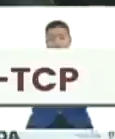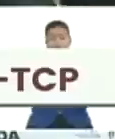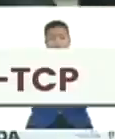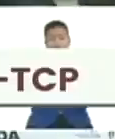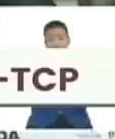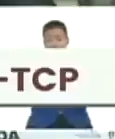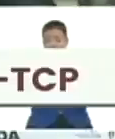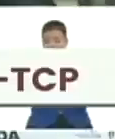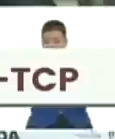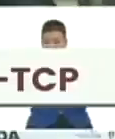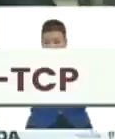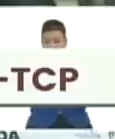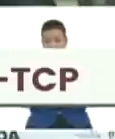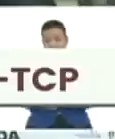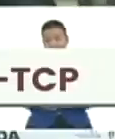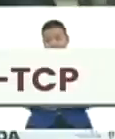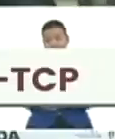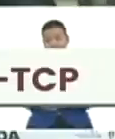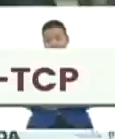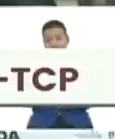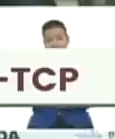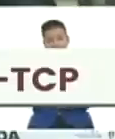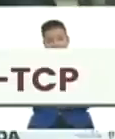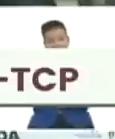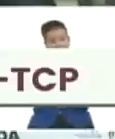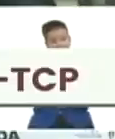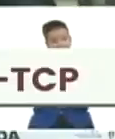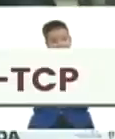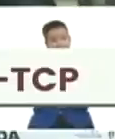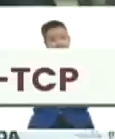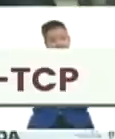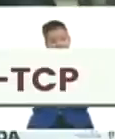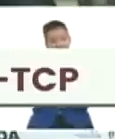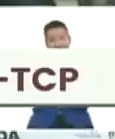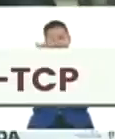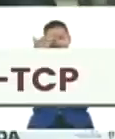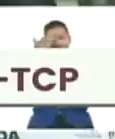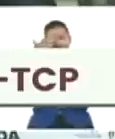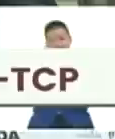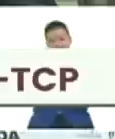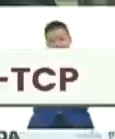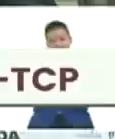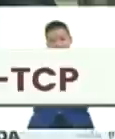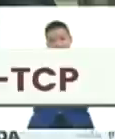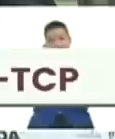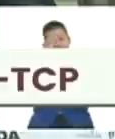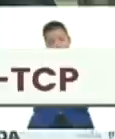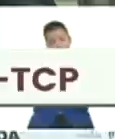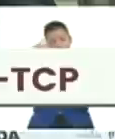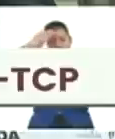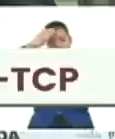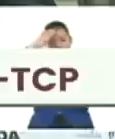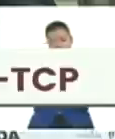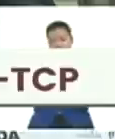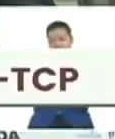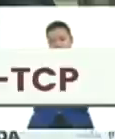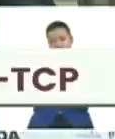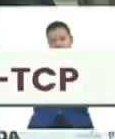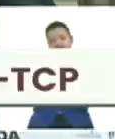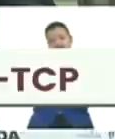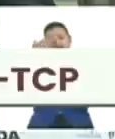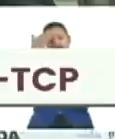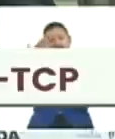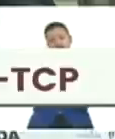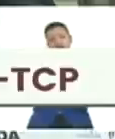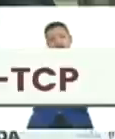COVID-19. Permítanme expresar nuestro agradecimiento a nuestro anfitrión por la hospitalidad